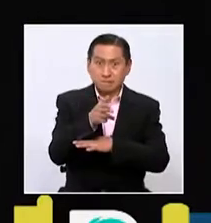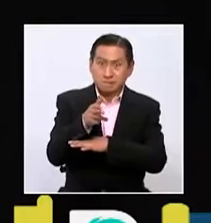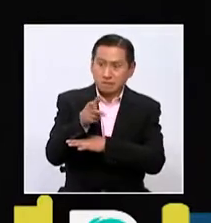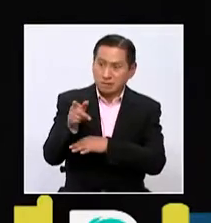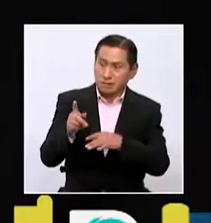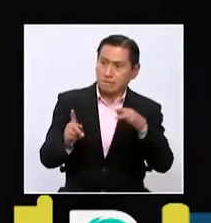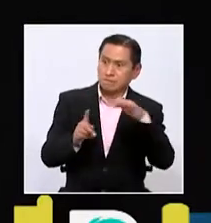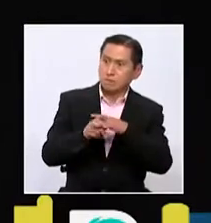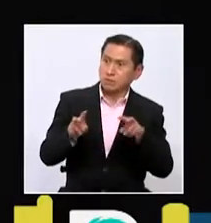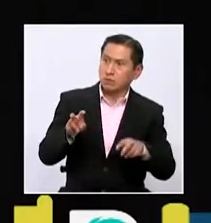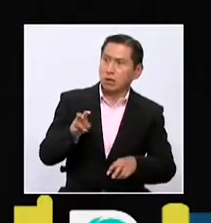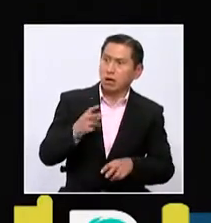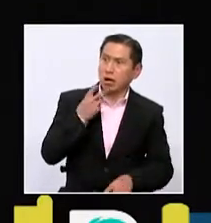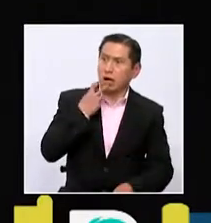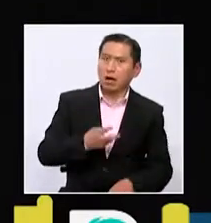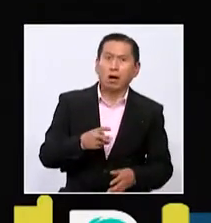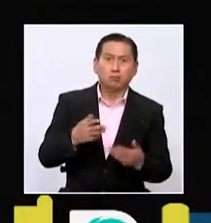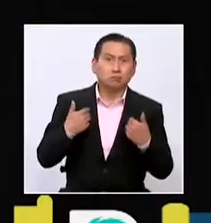se ve espectacular.